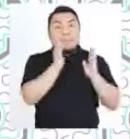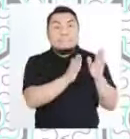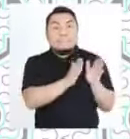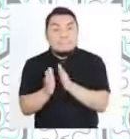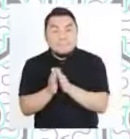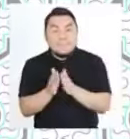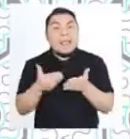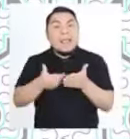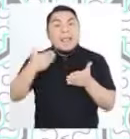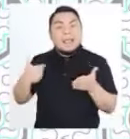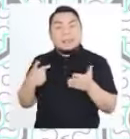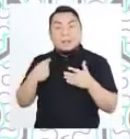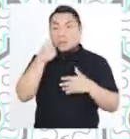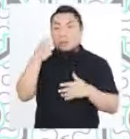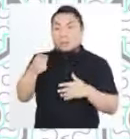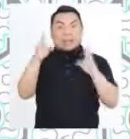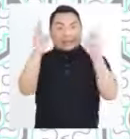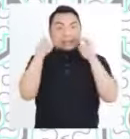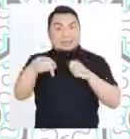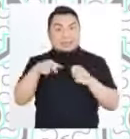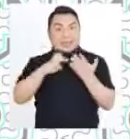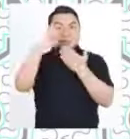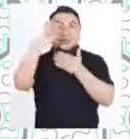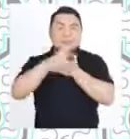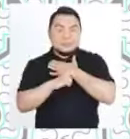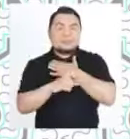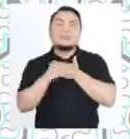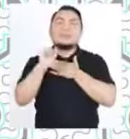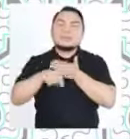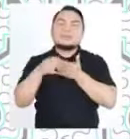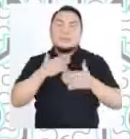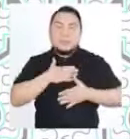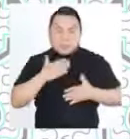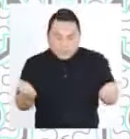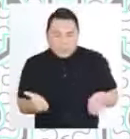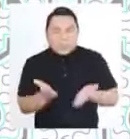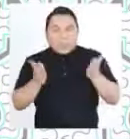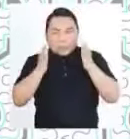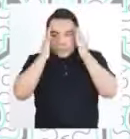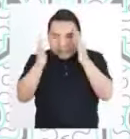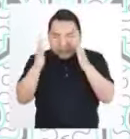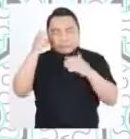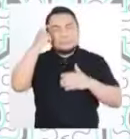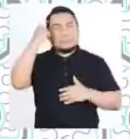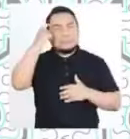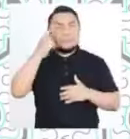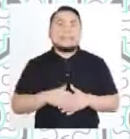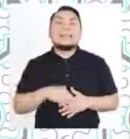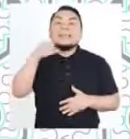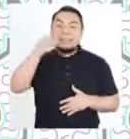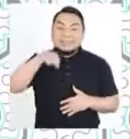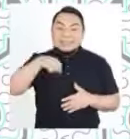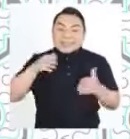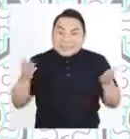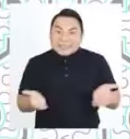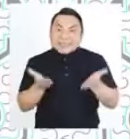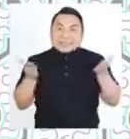Y para prepararnos antes de conocer el tema de este programa, vamos a activar el cuerpo para enfocar la mente.